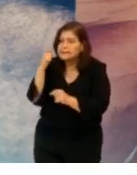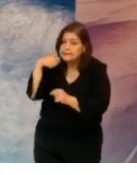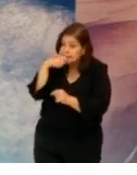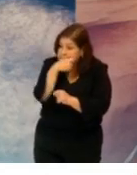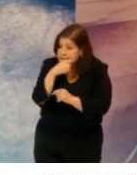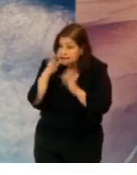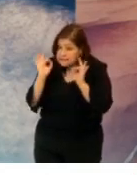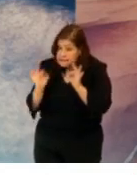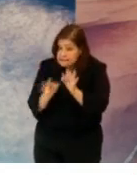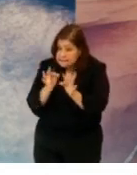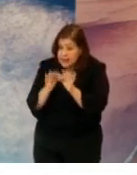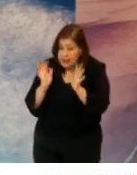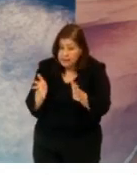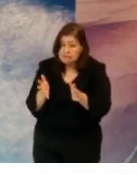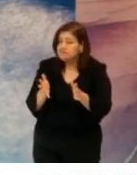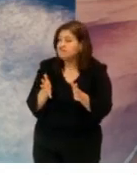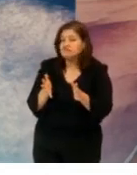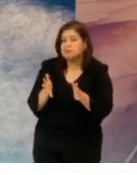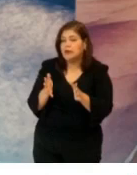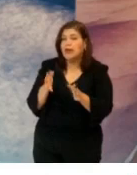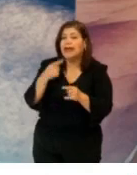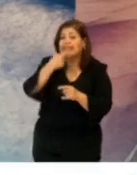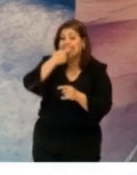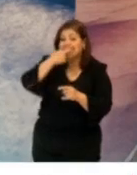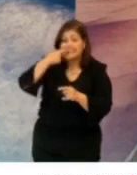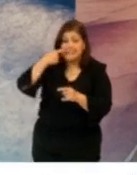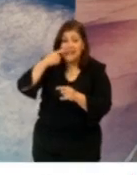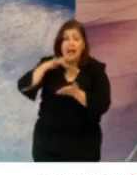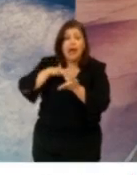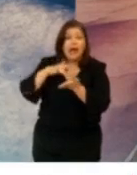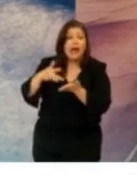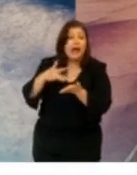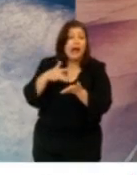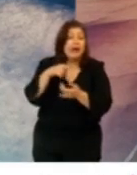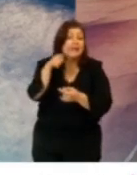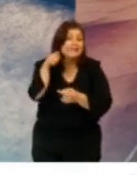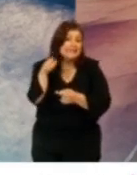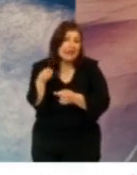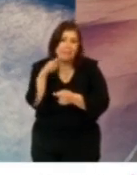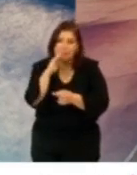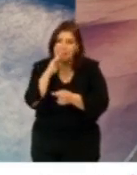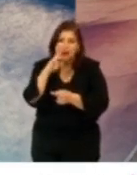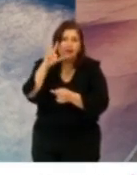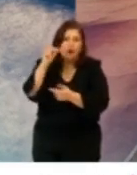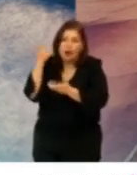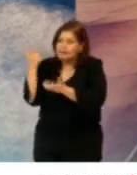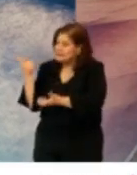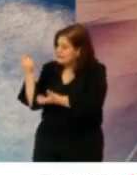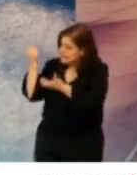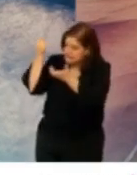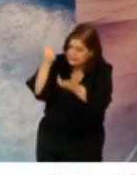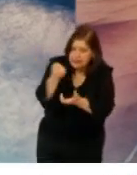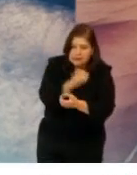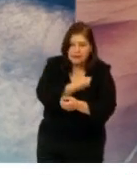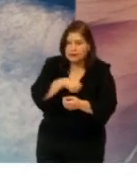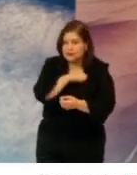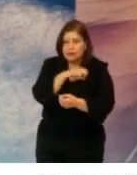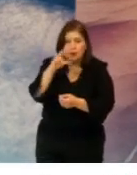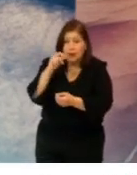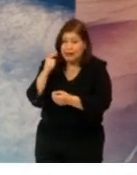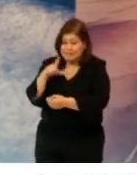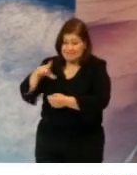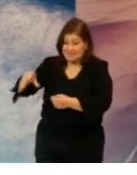los dientes? Y toda la dentadura que tenemos se la debemos a esa mamá. No a la inversión en salud, no a la política en